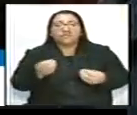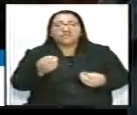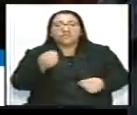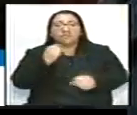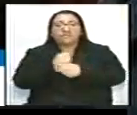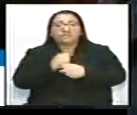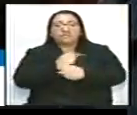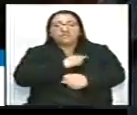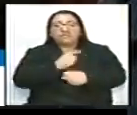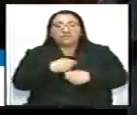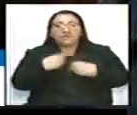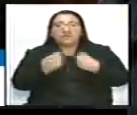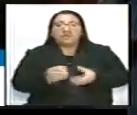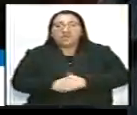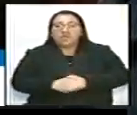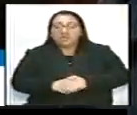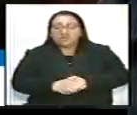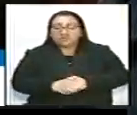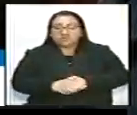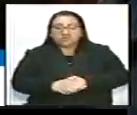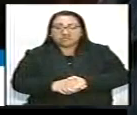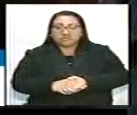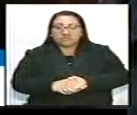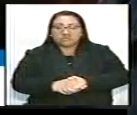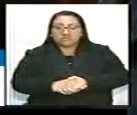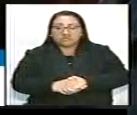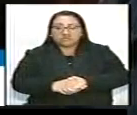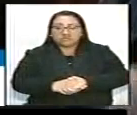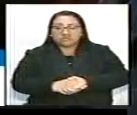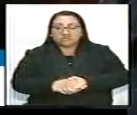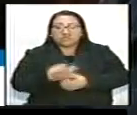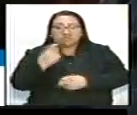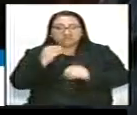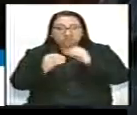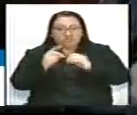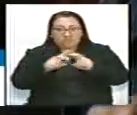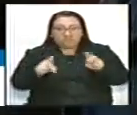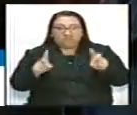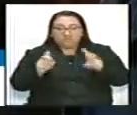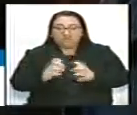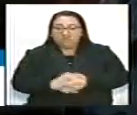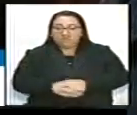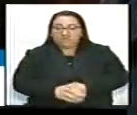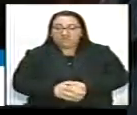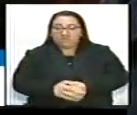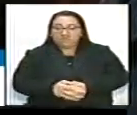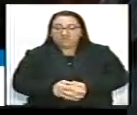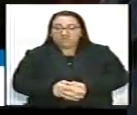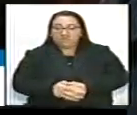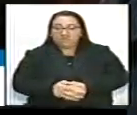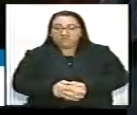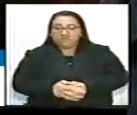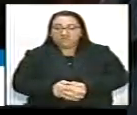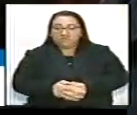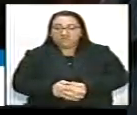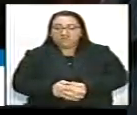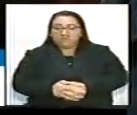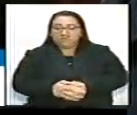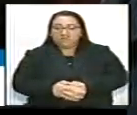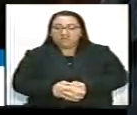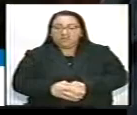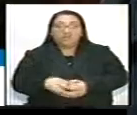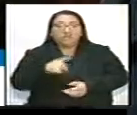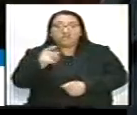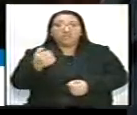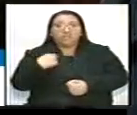el poder, se lo delegó al Ejecutivo para resolver estos temas. Fue ellos que dijeron, nosotros